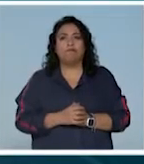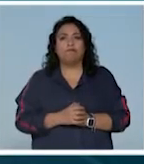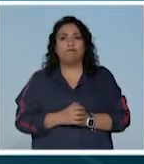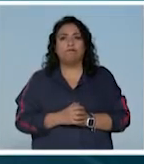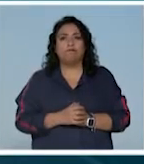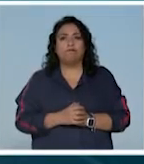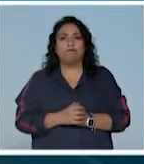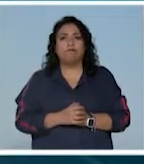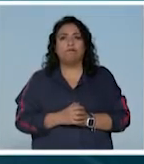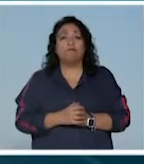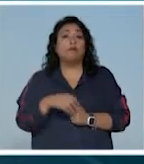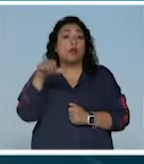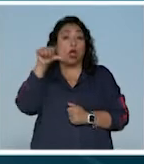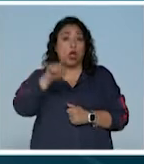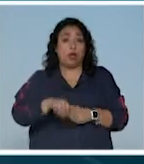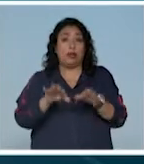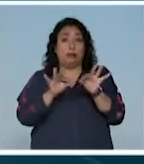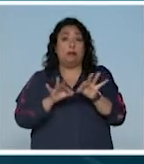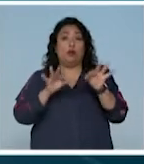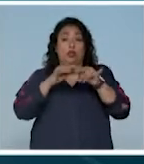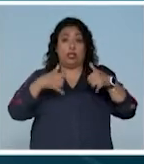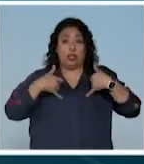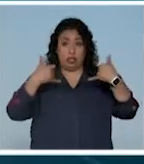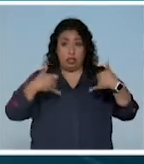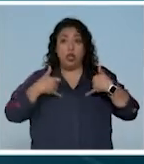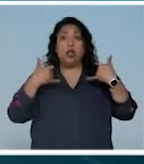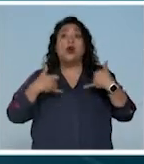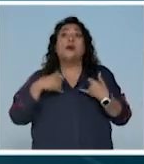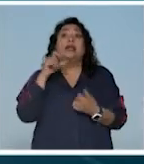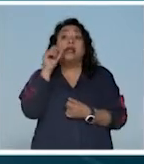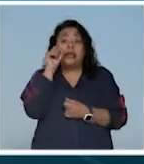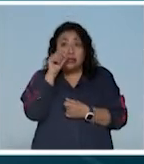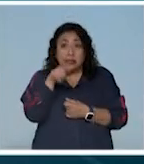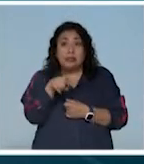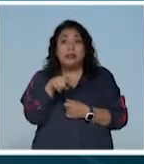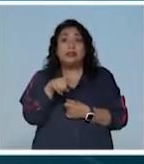día es importante que los jóvenes también sigan